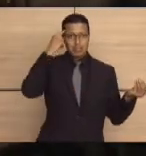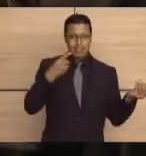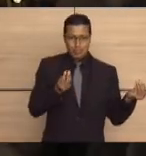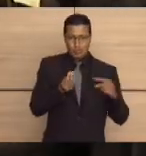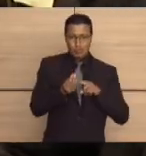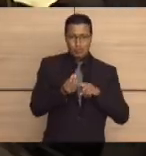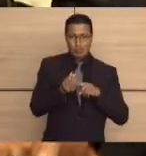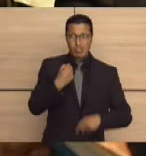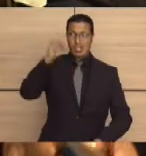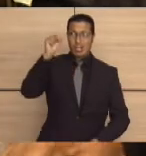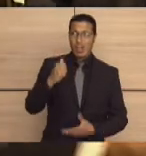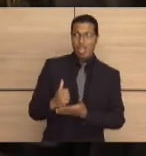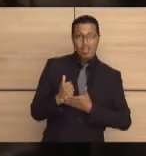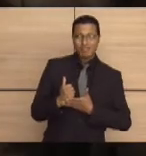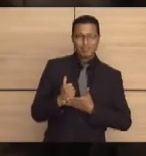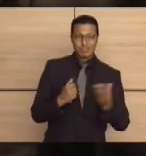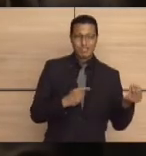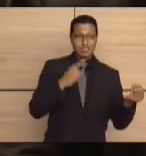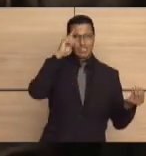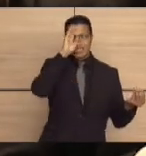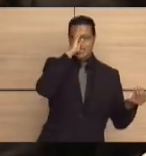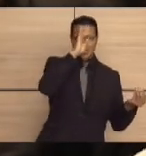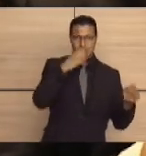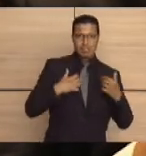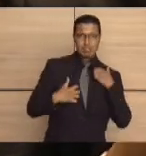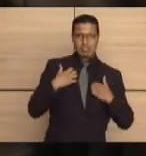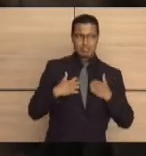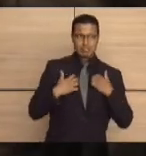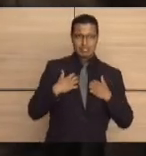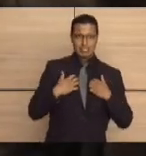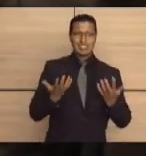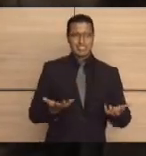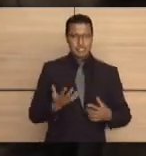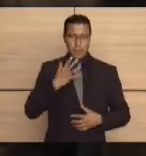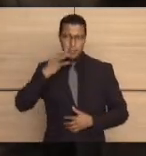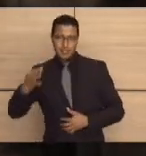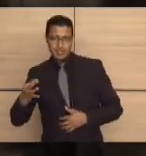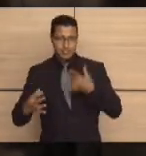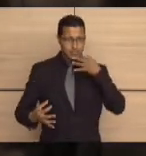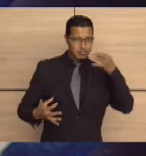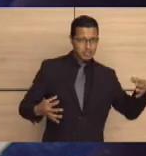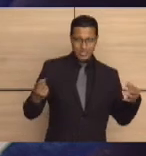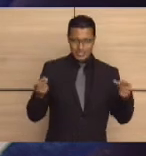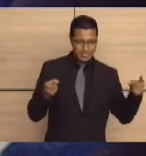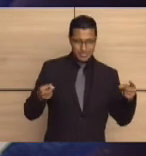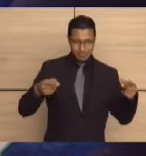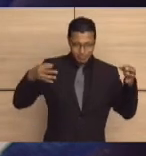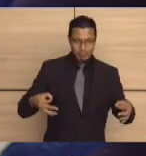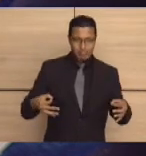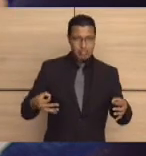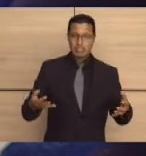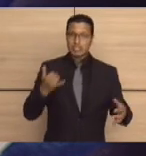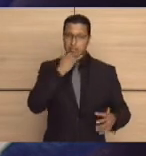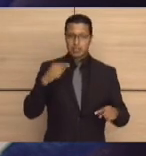los iba a tener en cuenta. Cuando no se logra encontrar una síntesis y 2 verdades que ambas son válidas, se enfrentan,